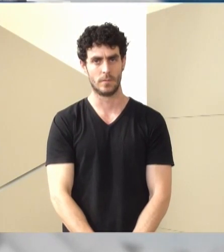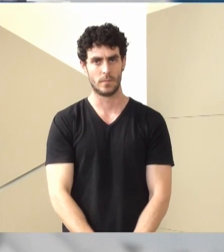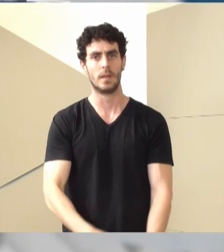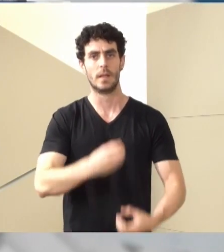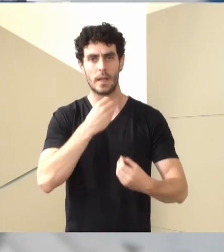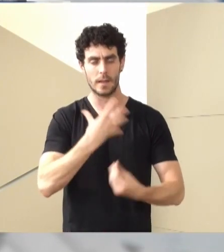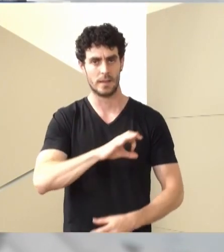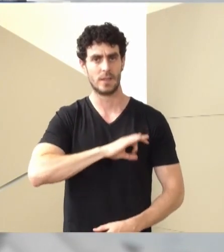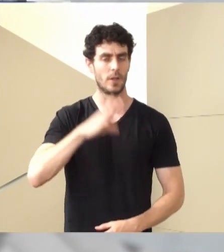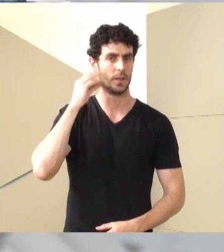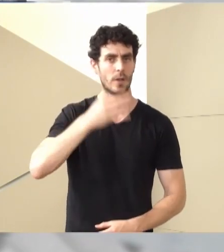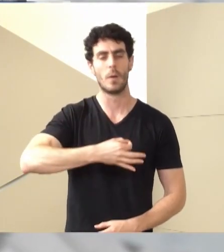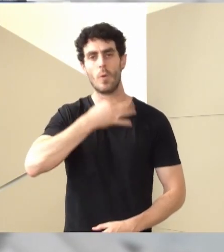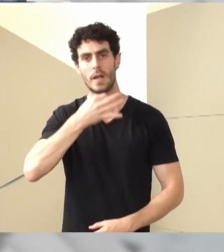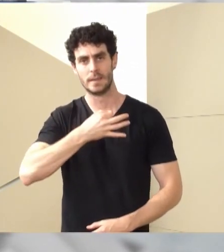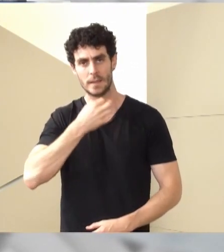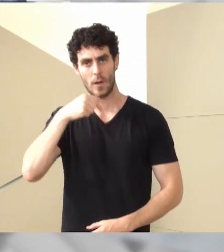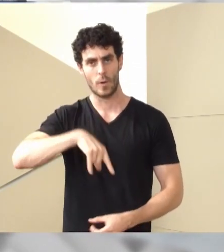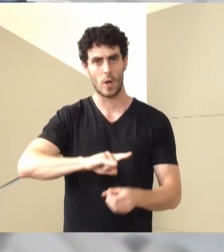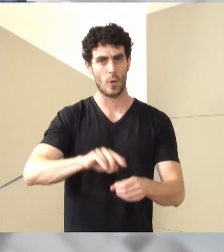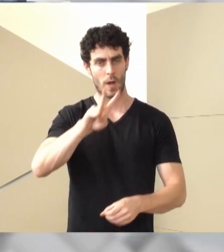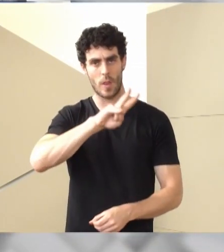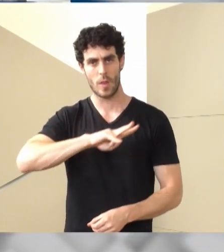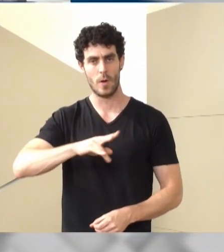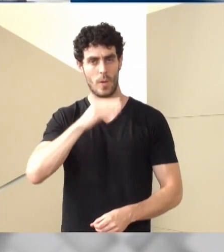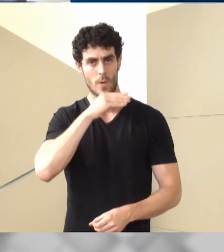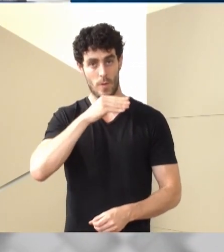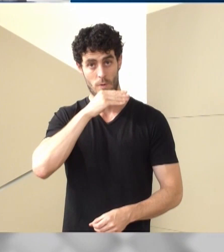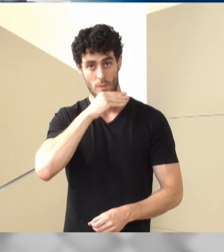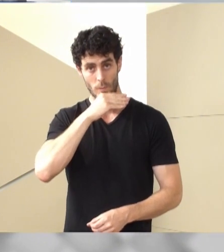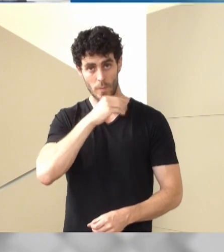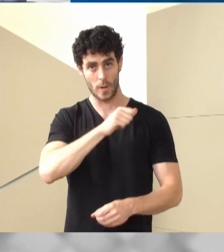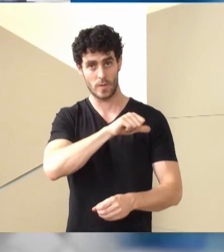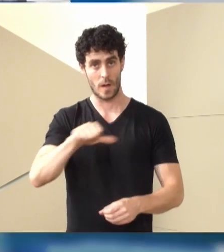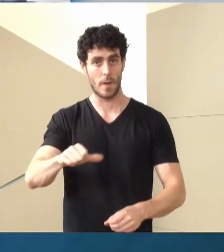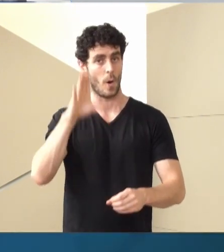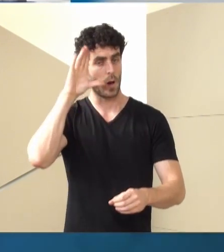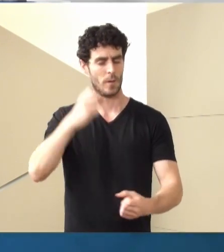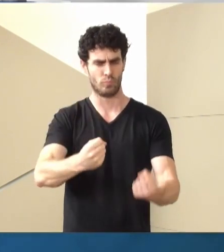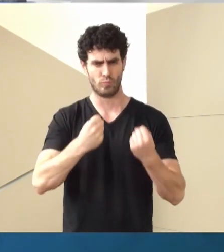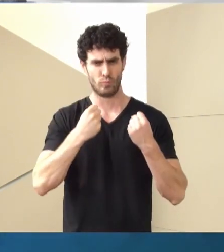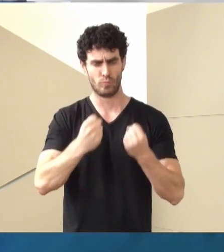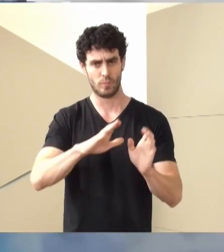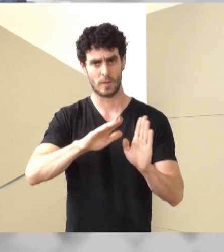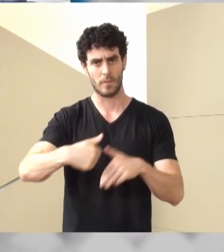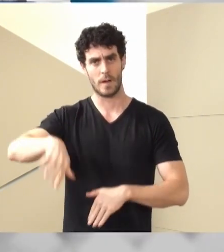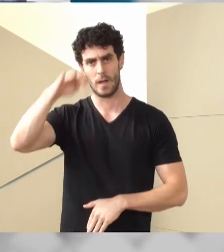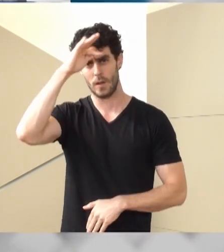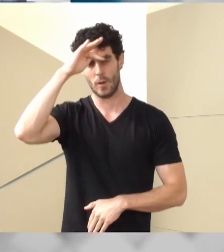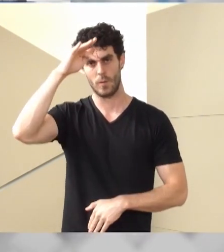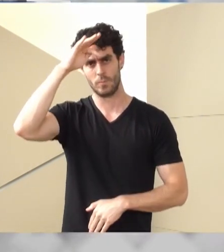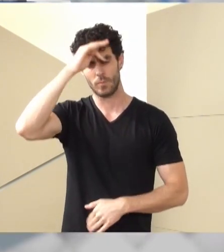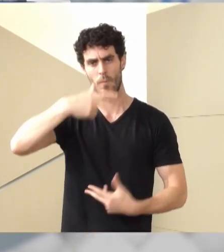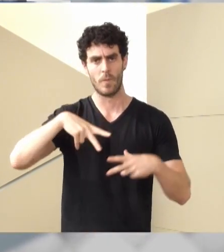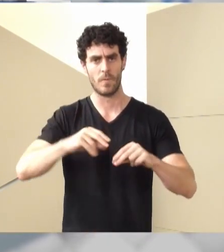¿Qué tal, señoras y señores? Muy buenas. Es lunes 2 de octubre, intensa semana de la Guardia Civil en La Rioja que culminará el domingo con una